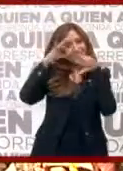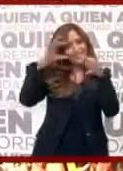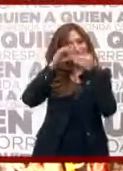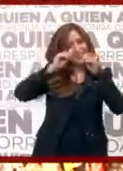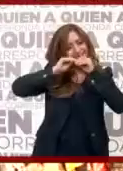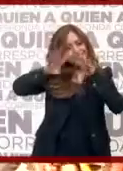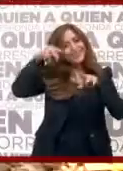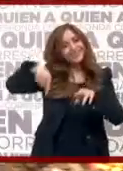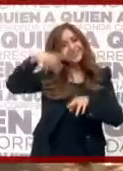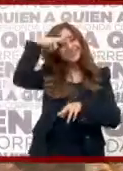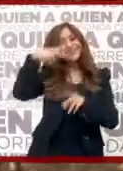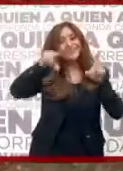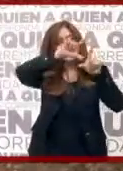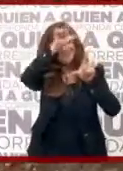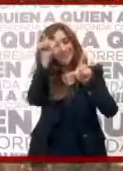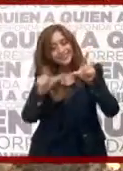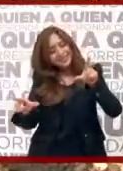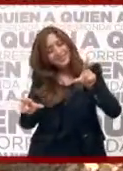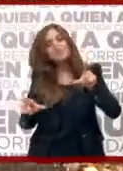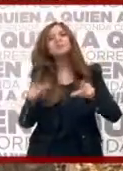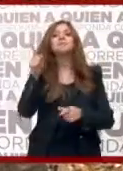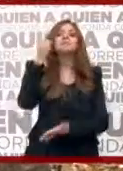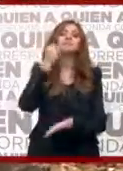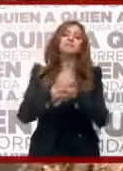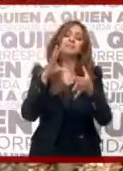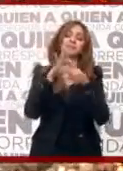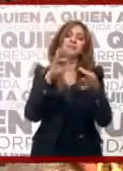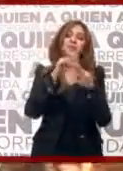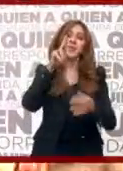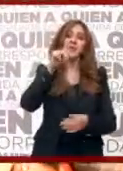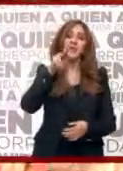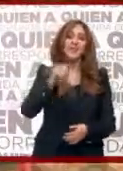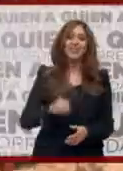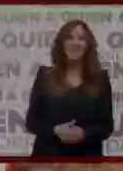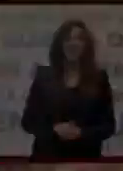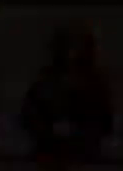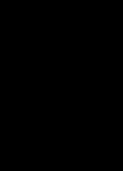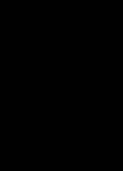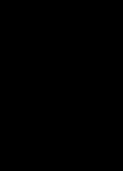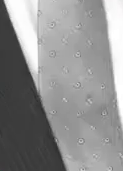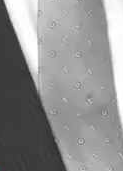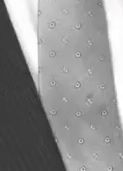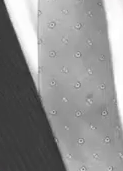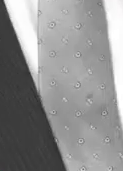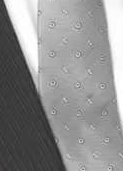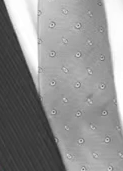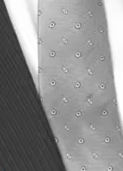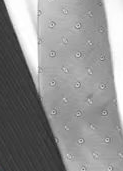reportando desde cualquier punto en la República Mexicana. ¿Para qué corresponda? Hombre, sí está complicado.